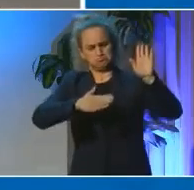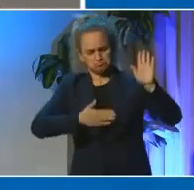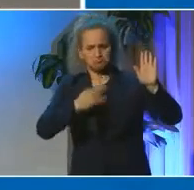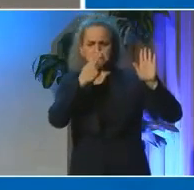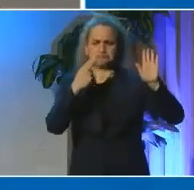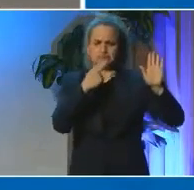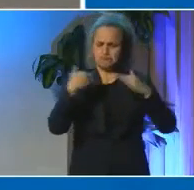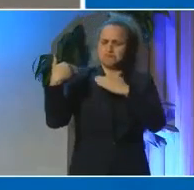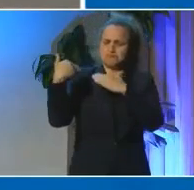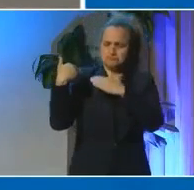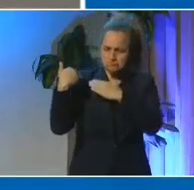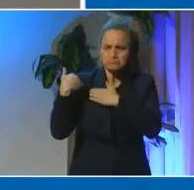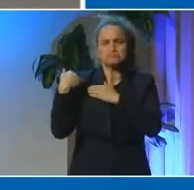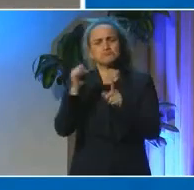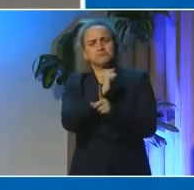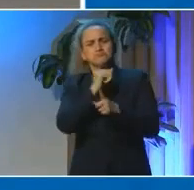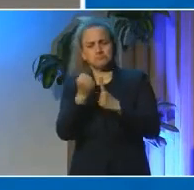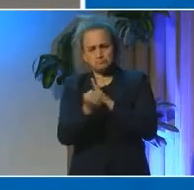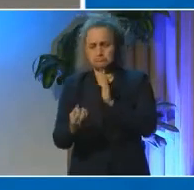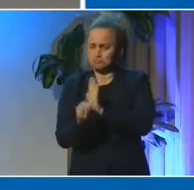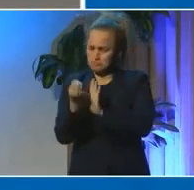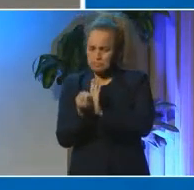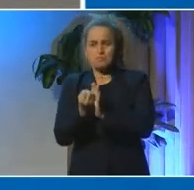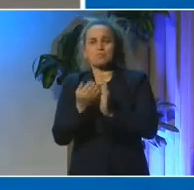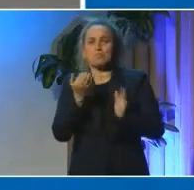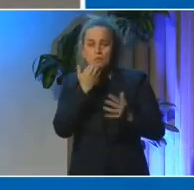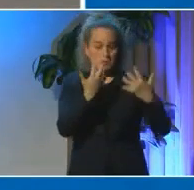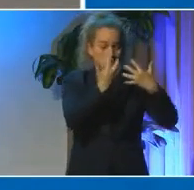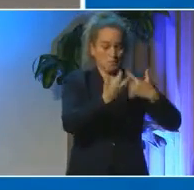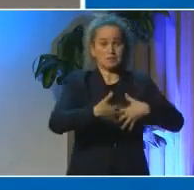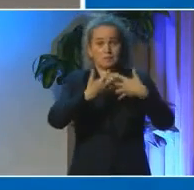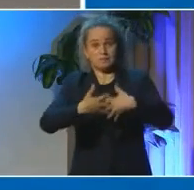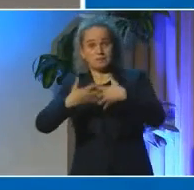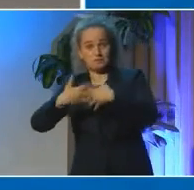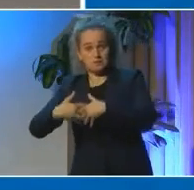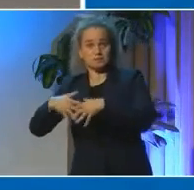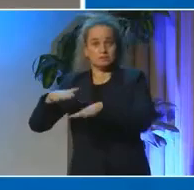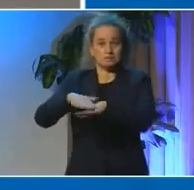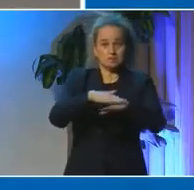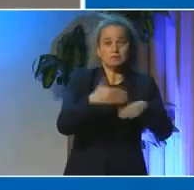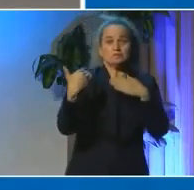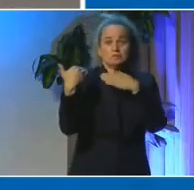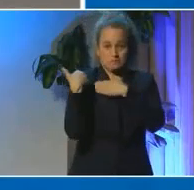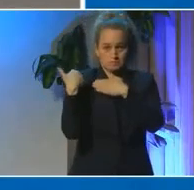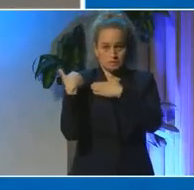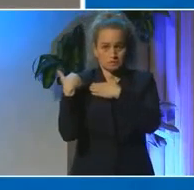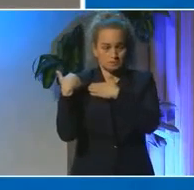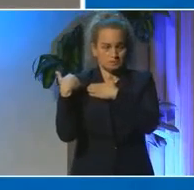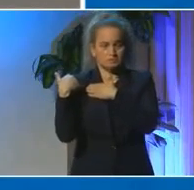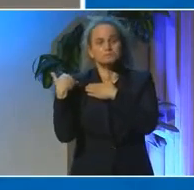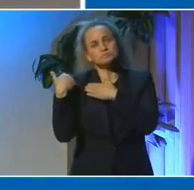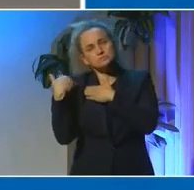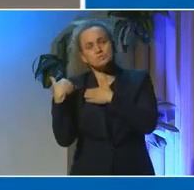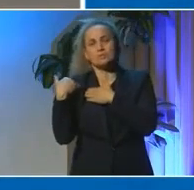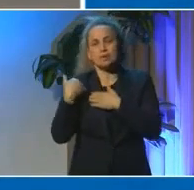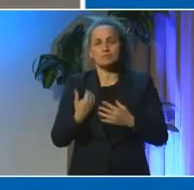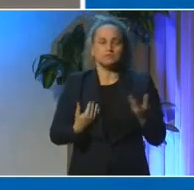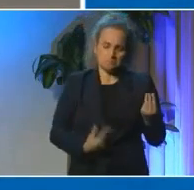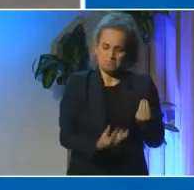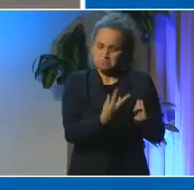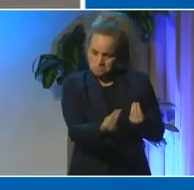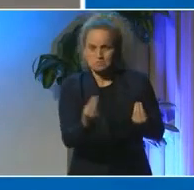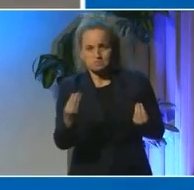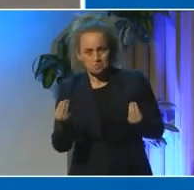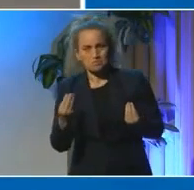llama la responsabilidad extendida del productor y es decir cada compañía tiene una responsabilidad específicamente unos subsectores